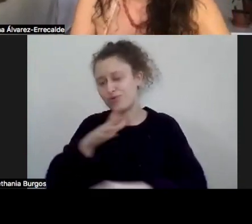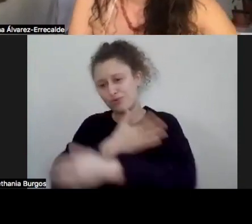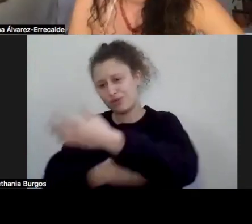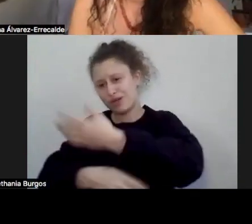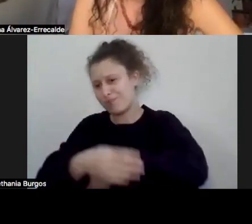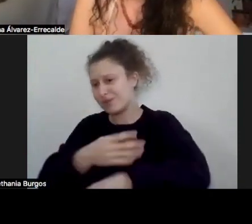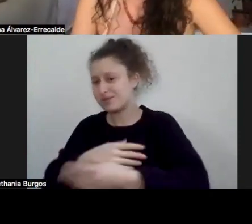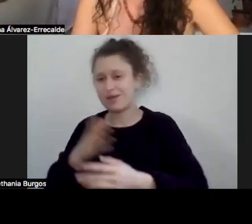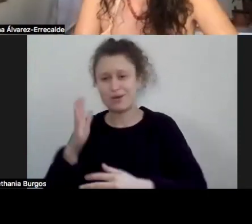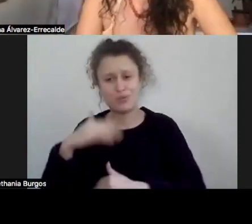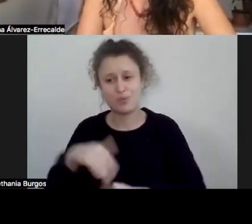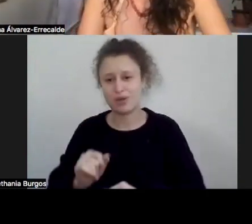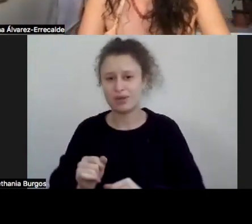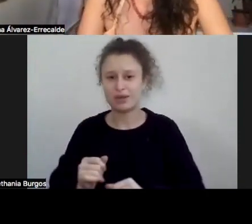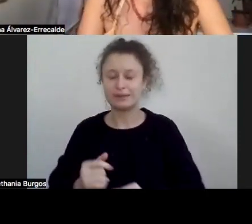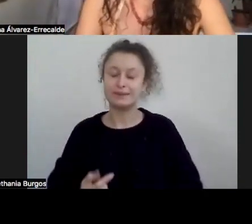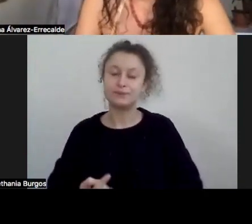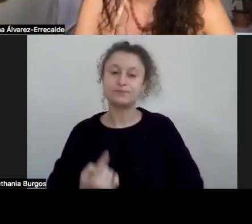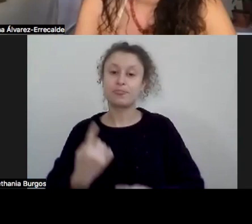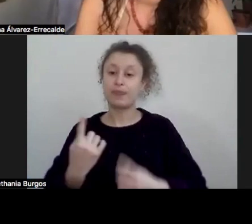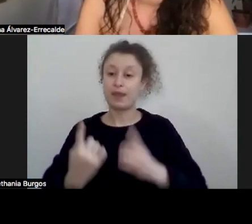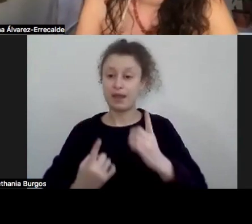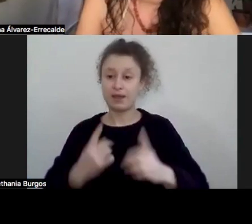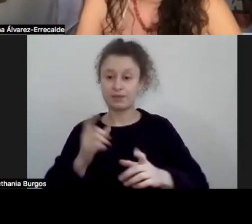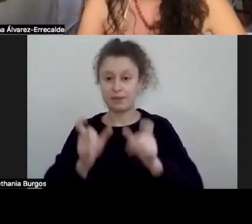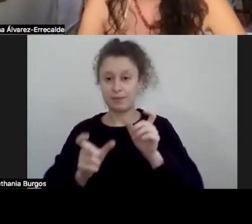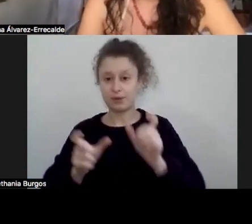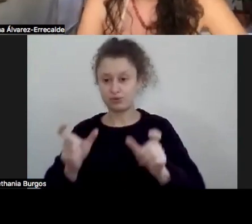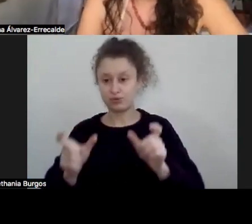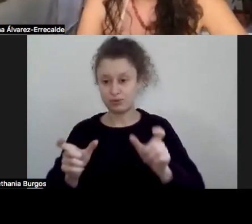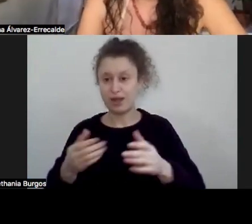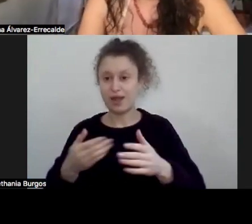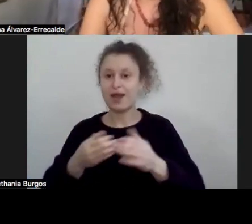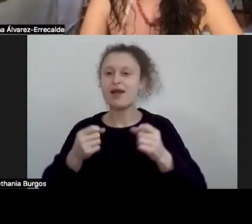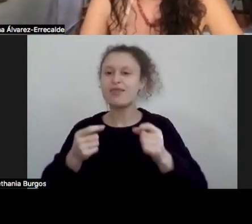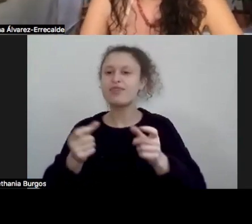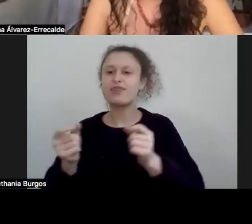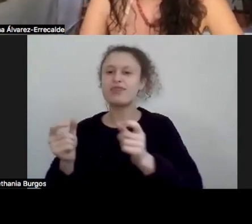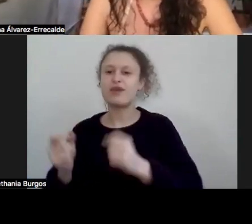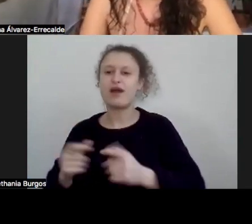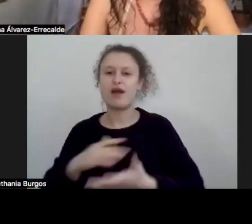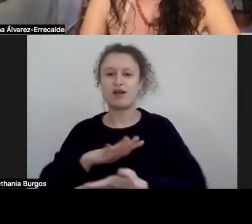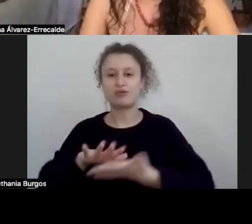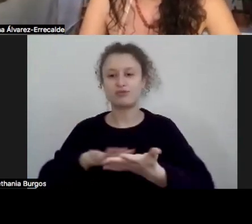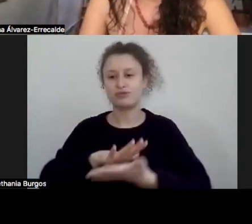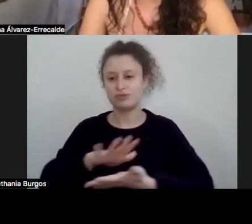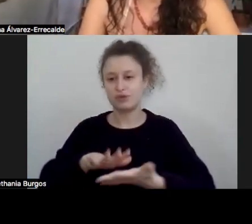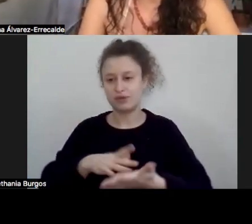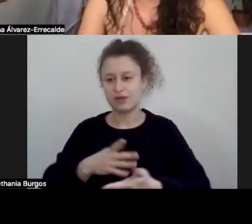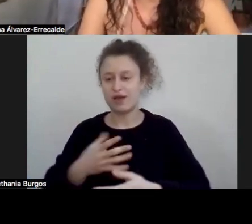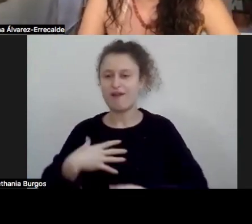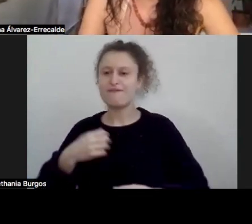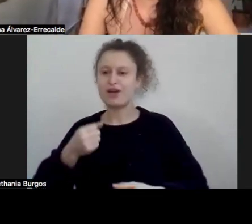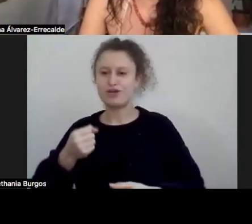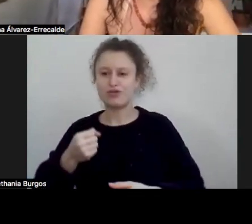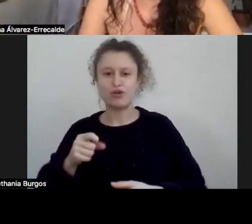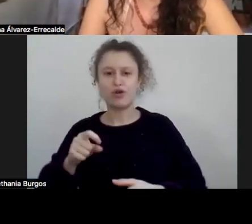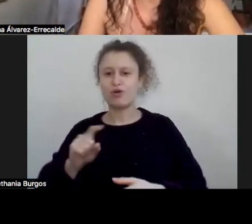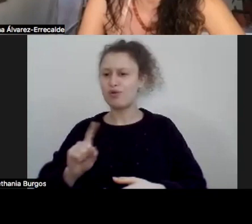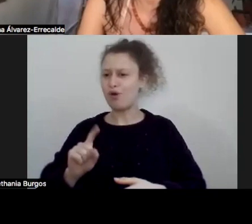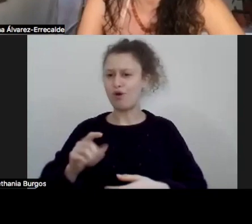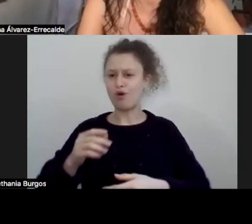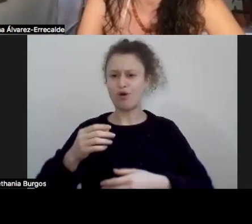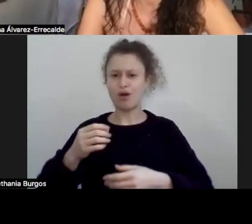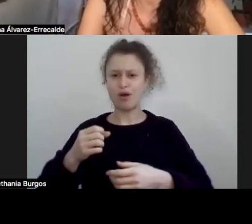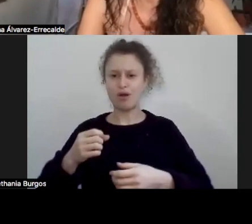Lo que cada persona otorga a la sociedad, el valor de cada ser, no está definido por nuestro prestigio o por nuestras capacidades, sino por el